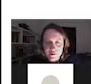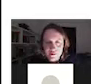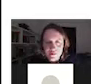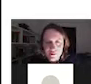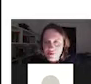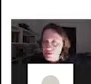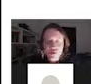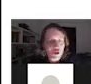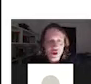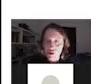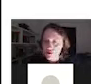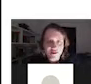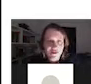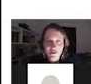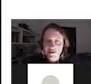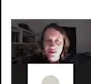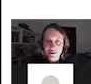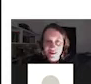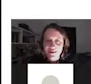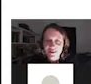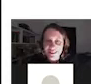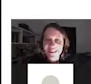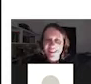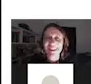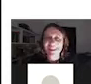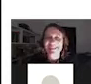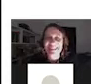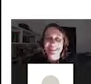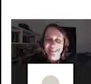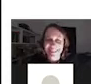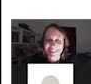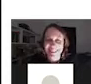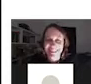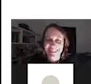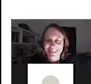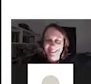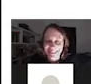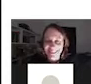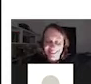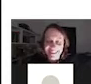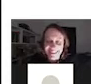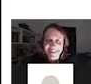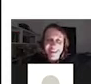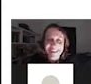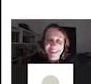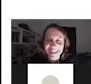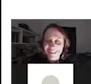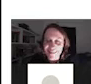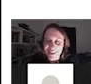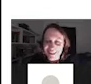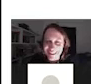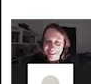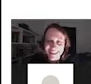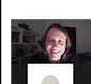antes no había eso y no. En serio estamos gritando, ¿no? Es que vamos a estar roncadix. ¿Será el